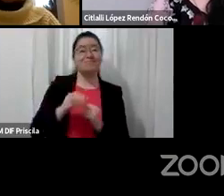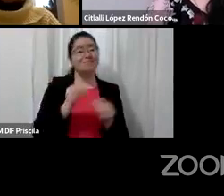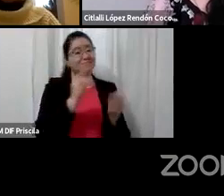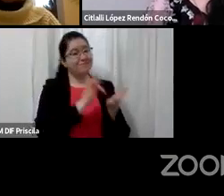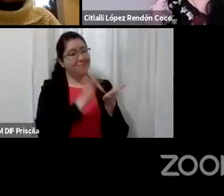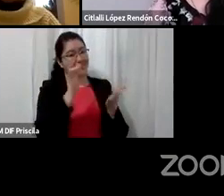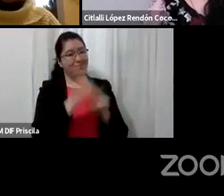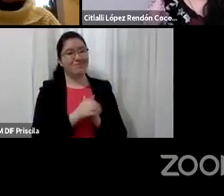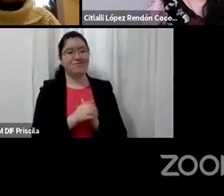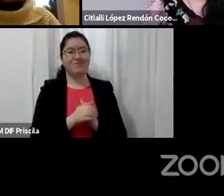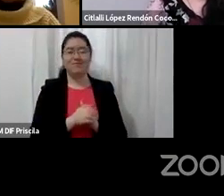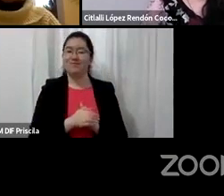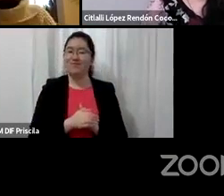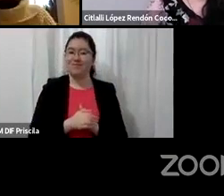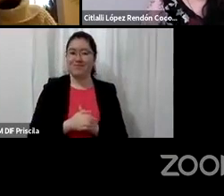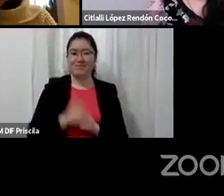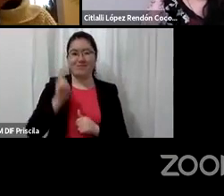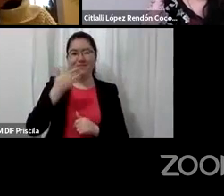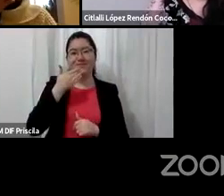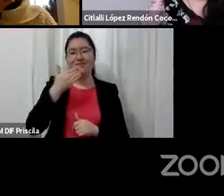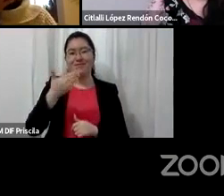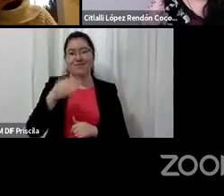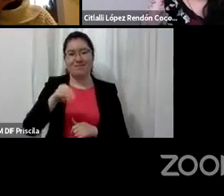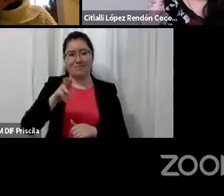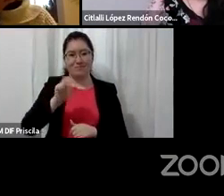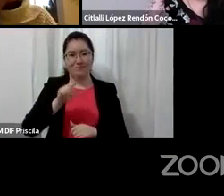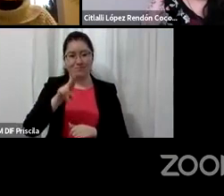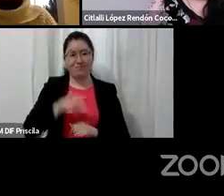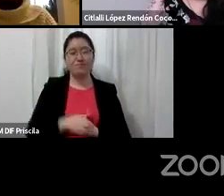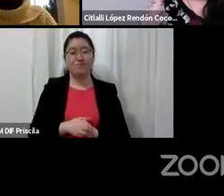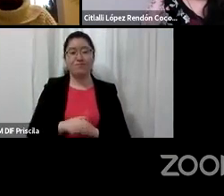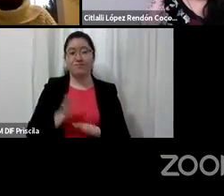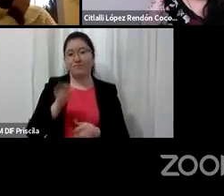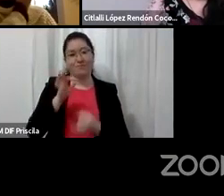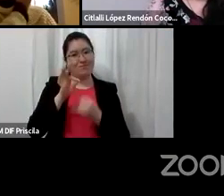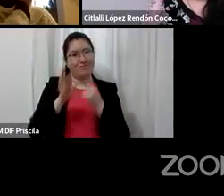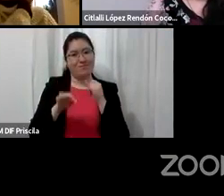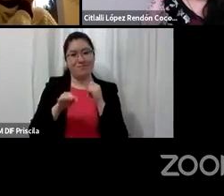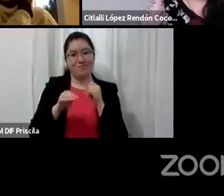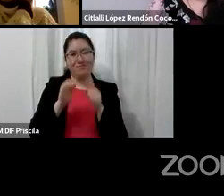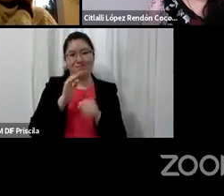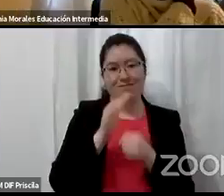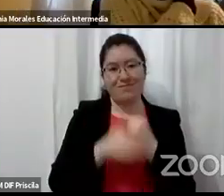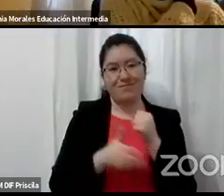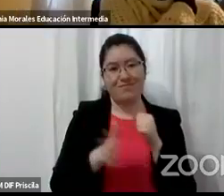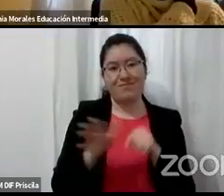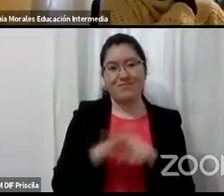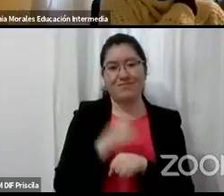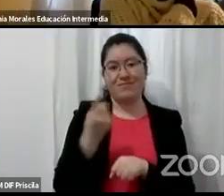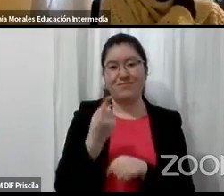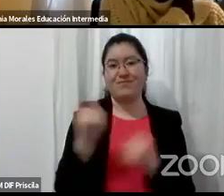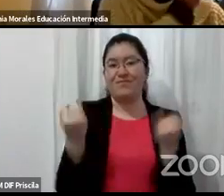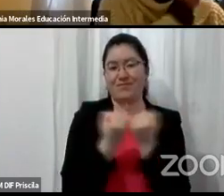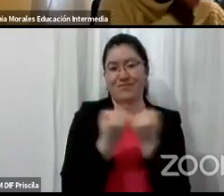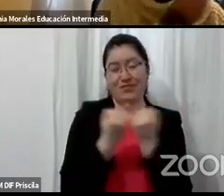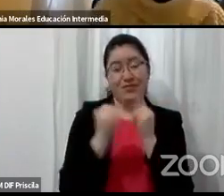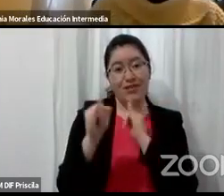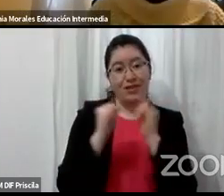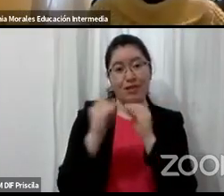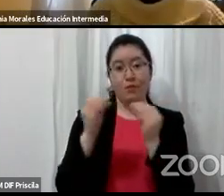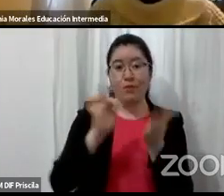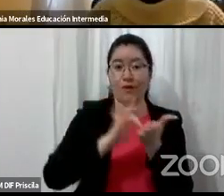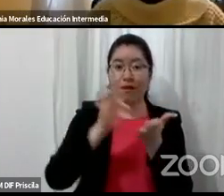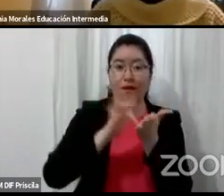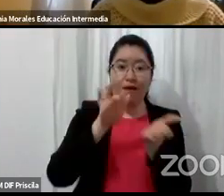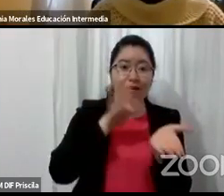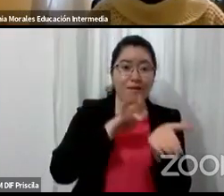bien, Gracias. Malú. Y ya solo para terminar, porque también nuestros intérpretes, que muchísimas gracias por todo su